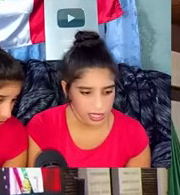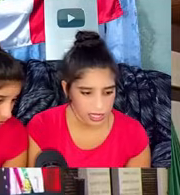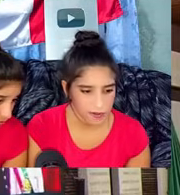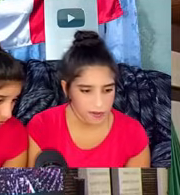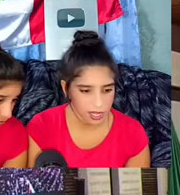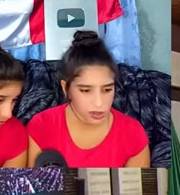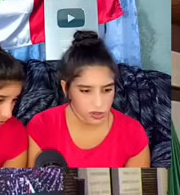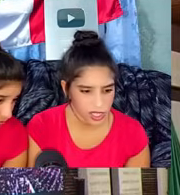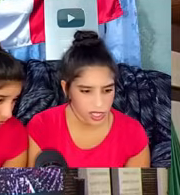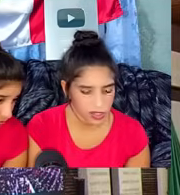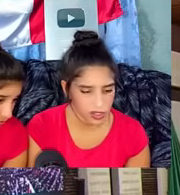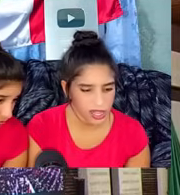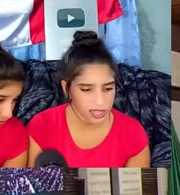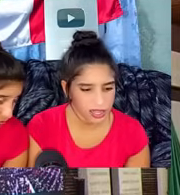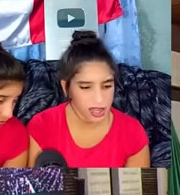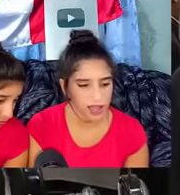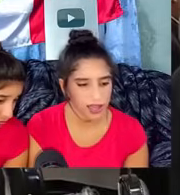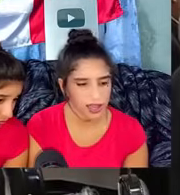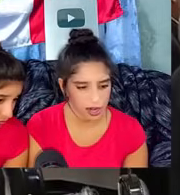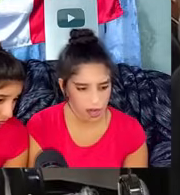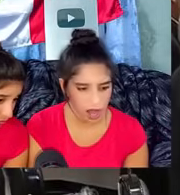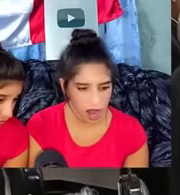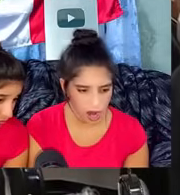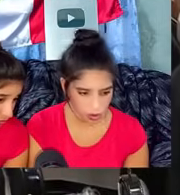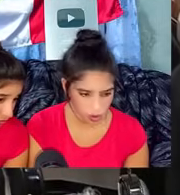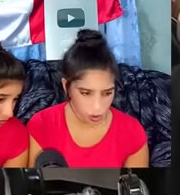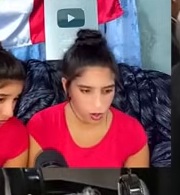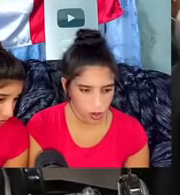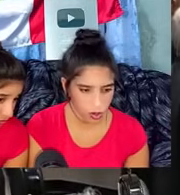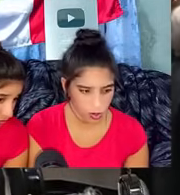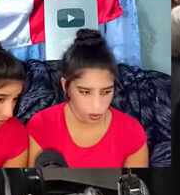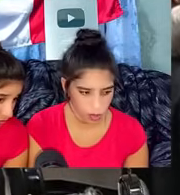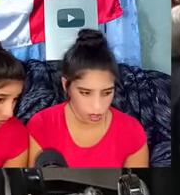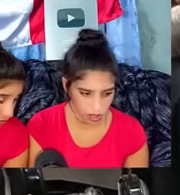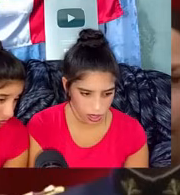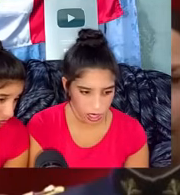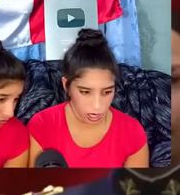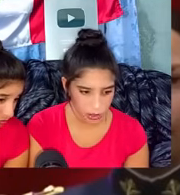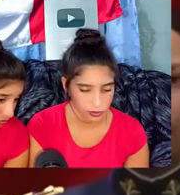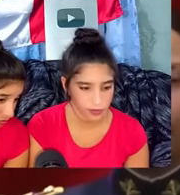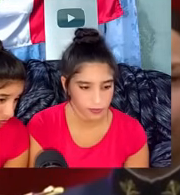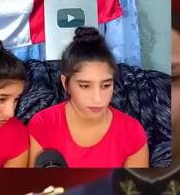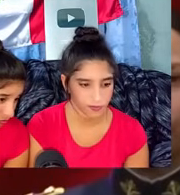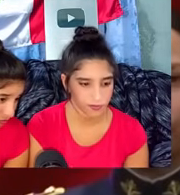y retiemble en sus centros la tierra al sonoro.